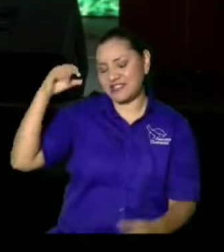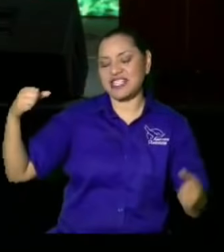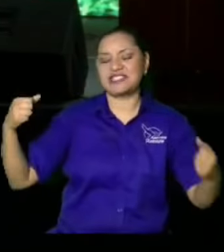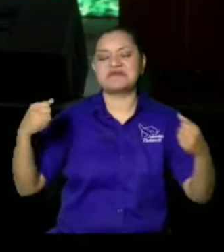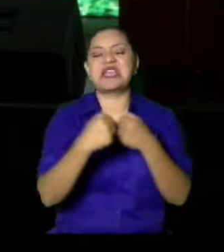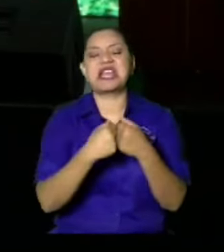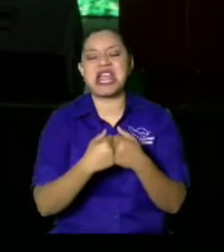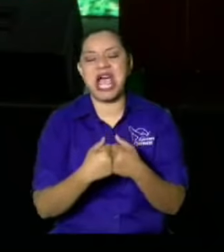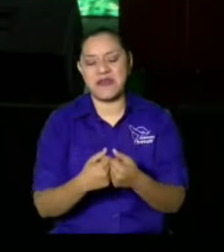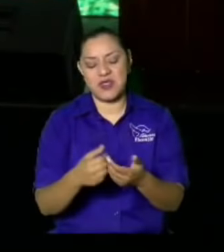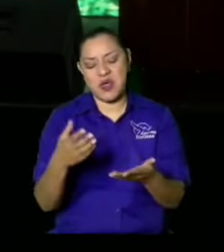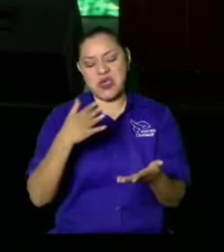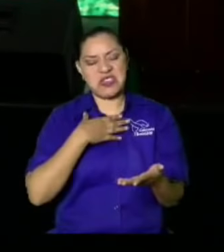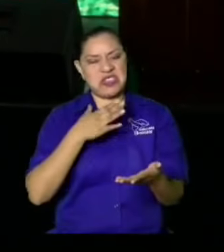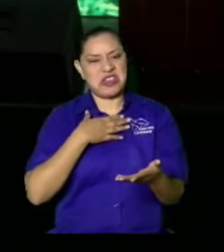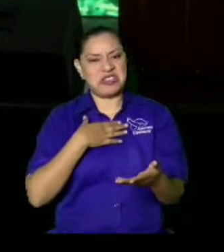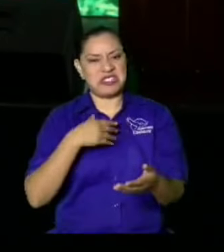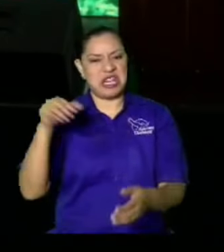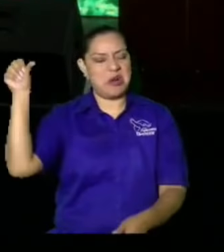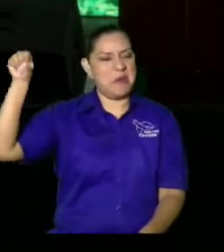y tiene de mi naturaleza.